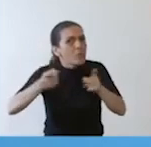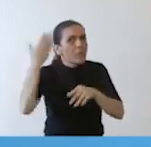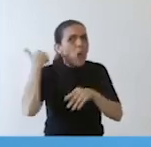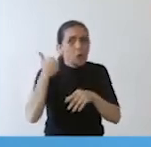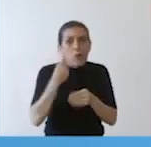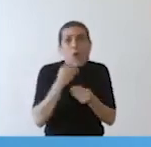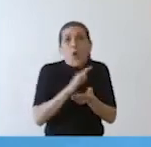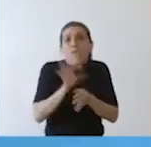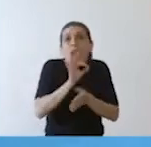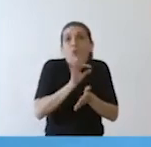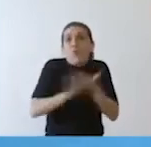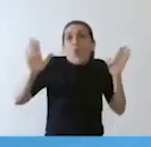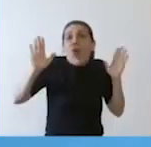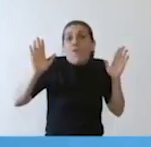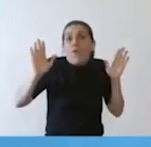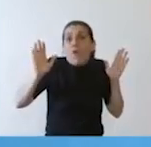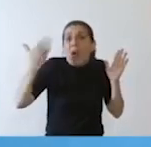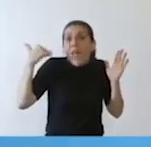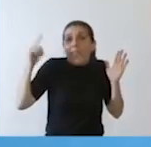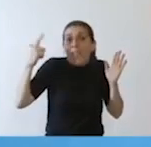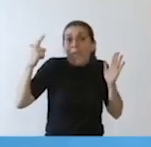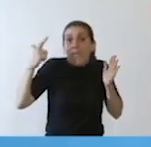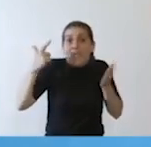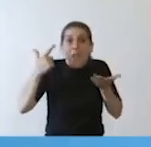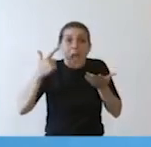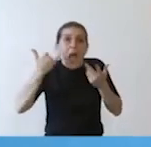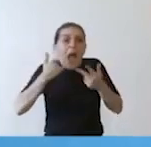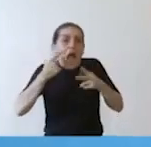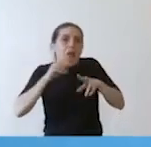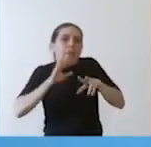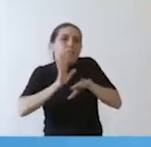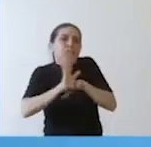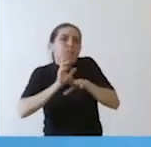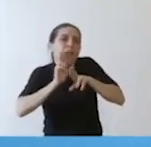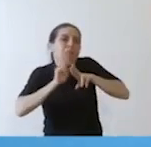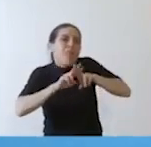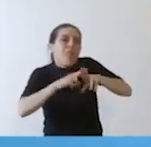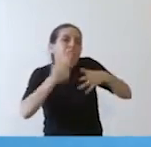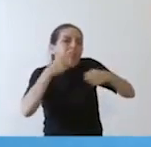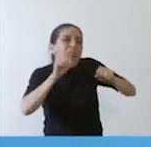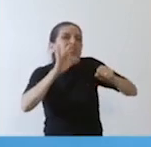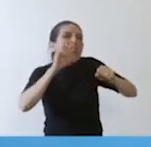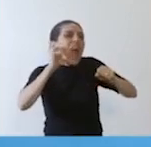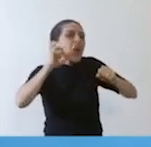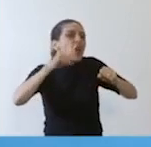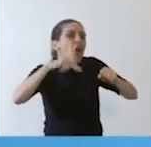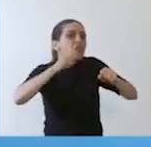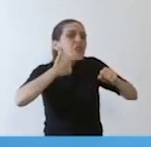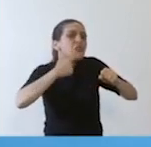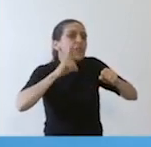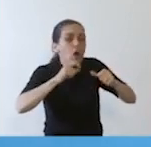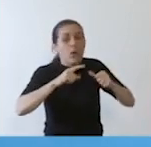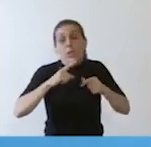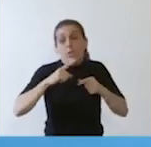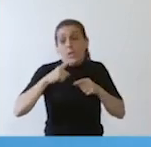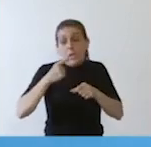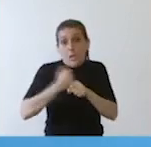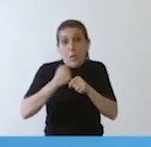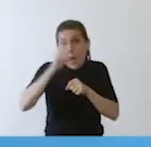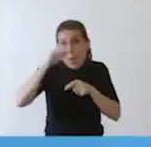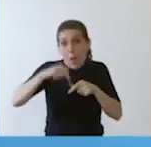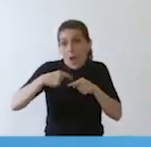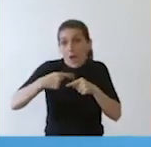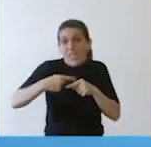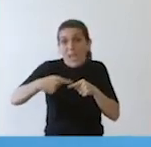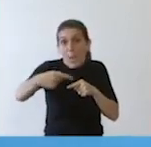porque como es un nuevo virus no había kits diagnósticos, y también se está trabajando para las próximas semanas poder entrenar